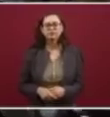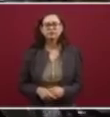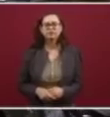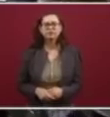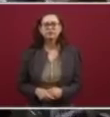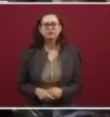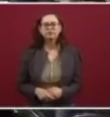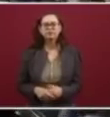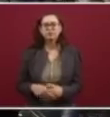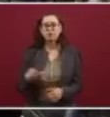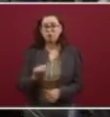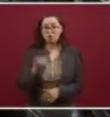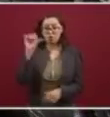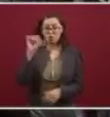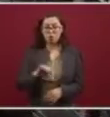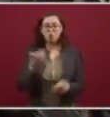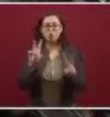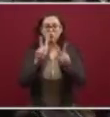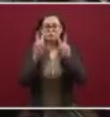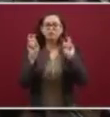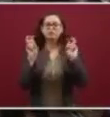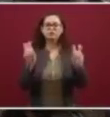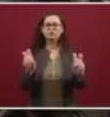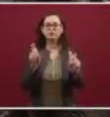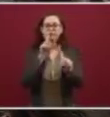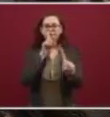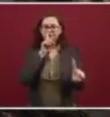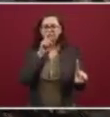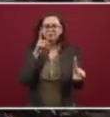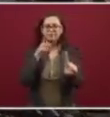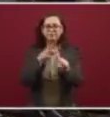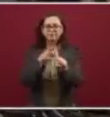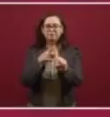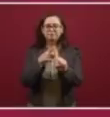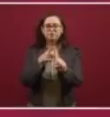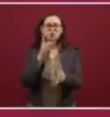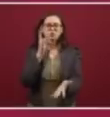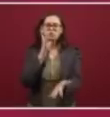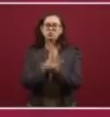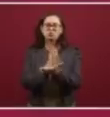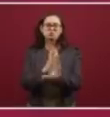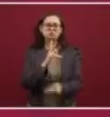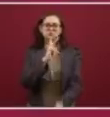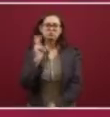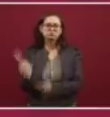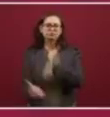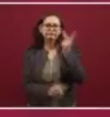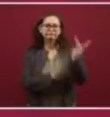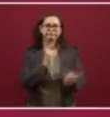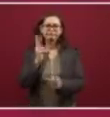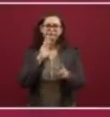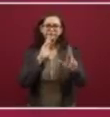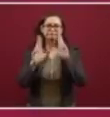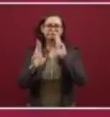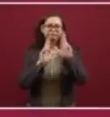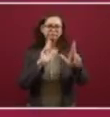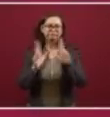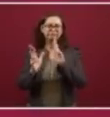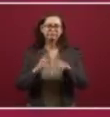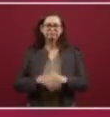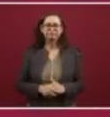dedicar el día de hoy a contestar preguntas para